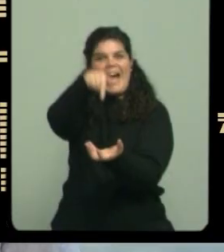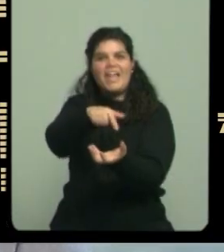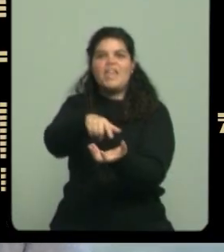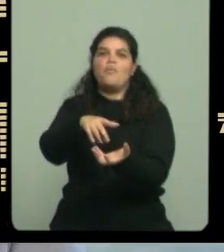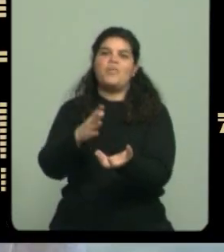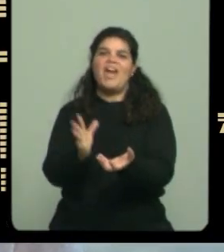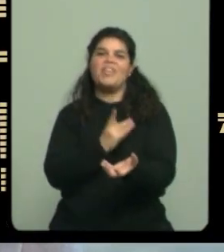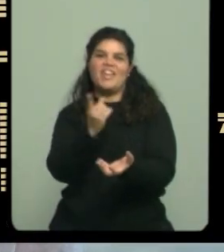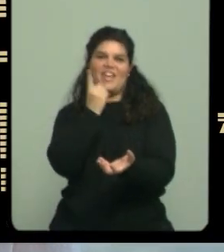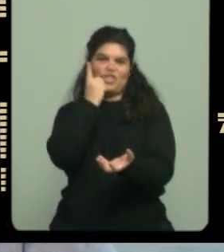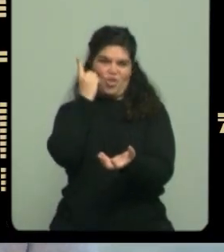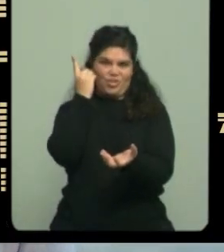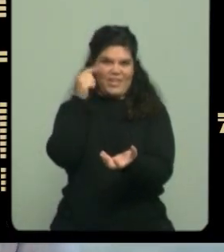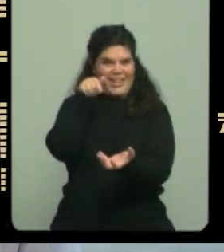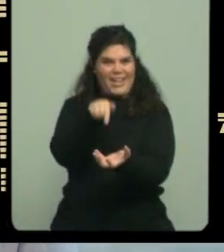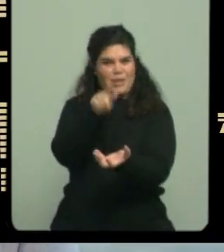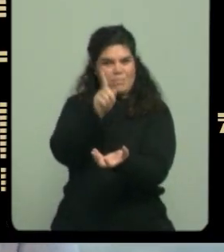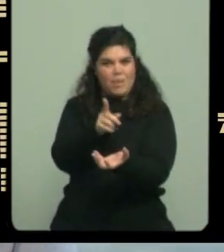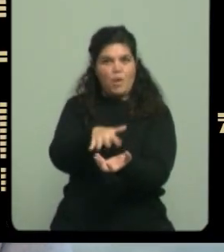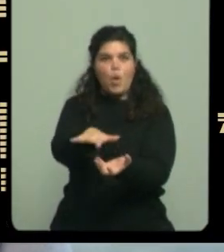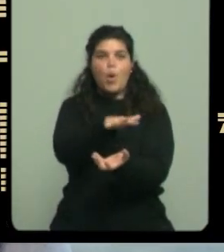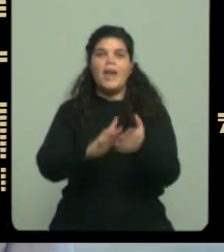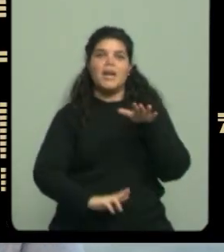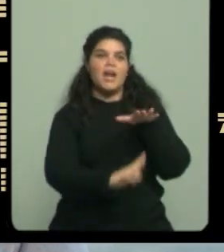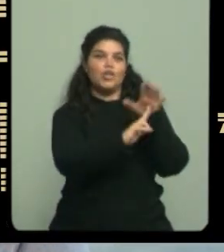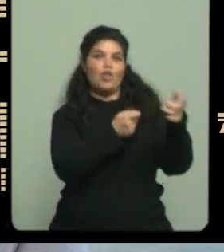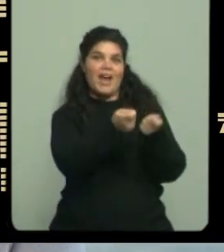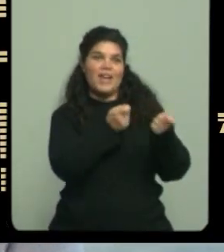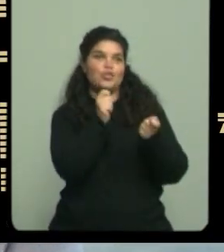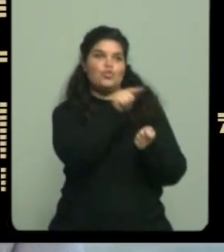jerarquizó con la gestión de la rectora.